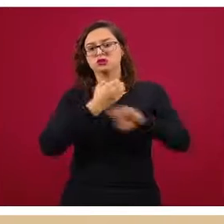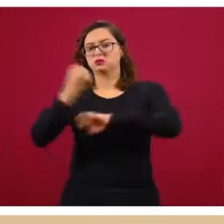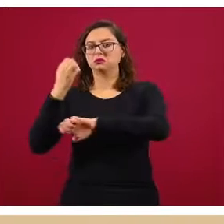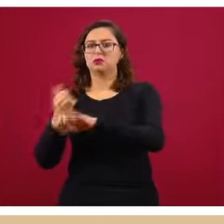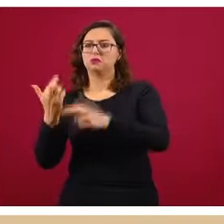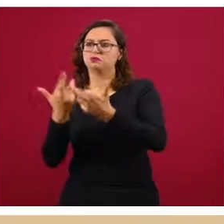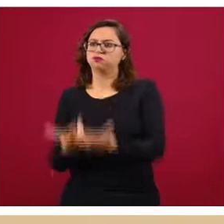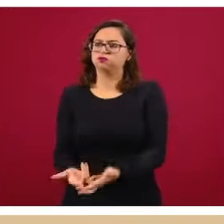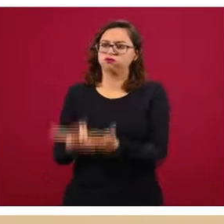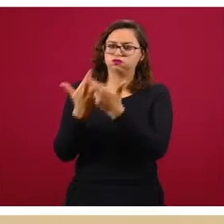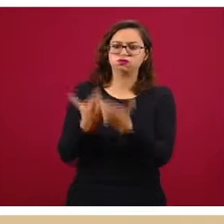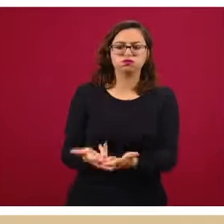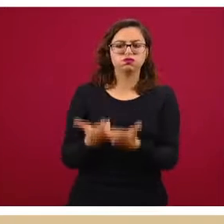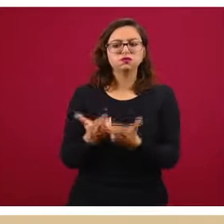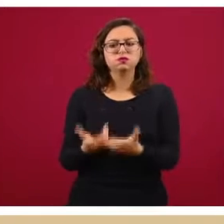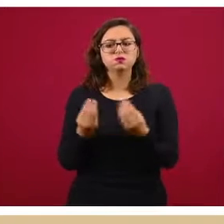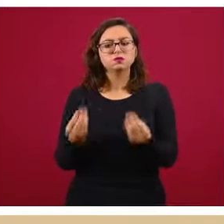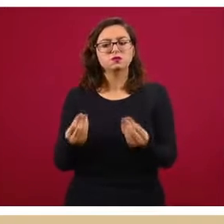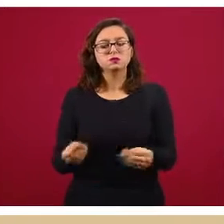última diapositiva nos muestra